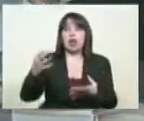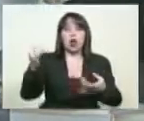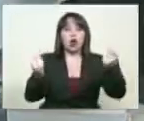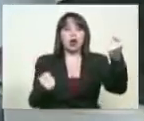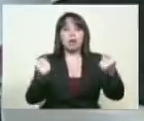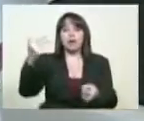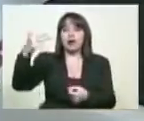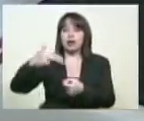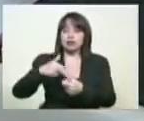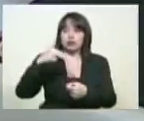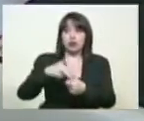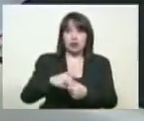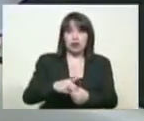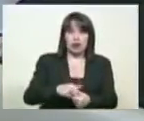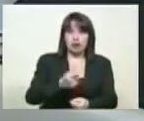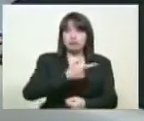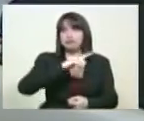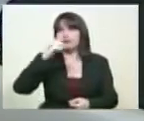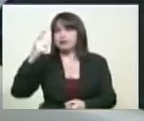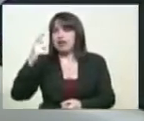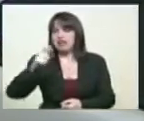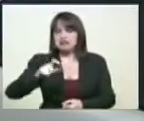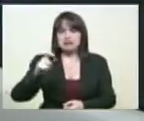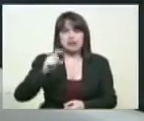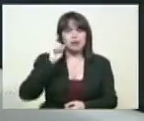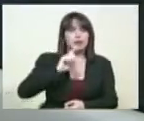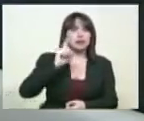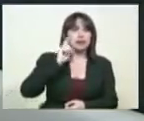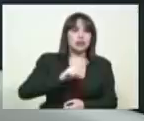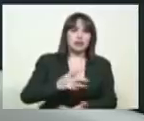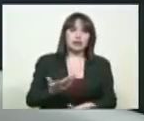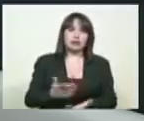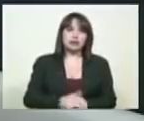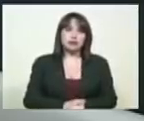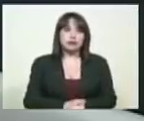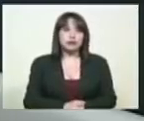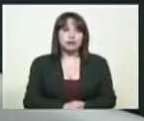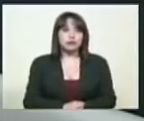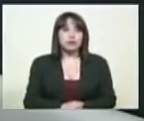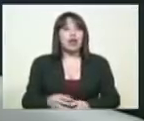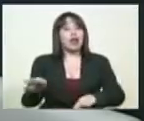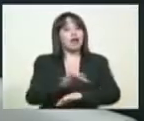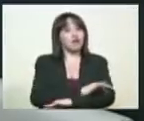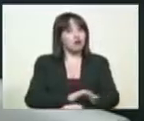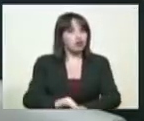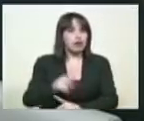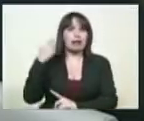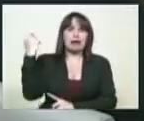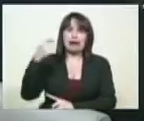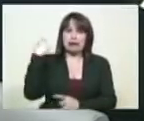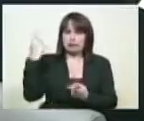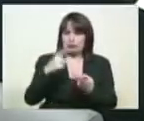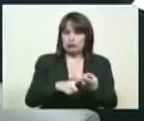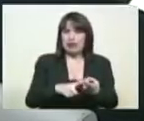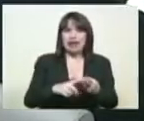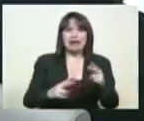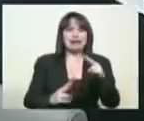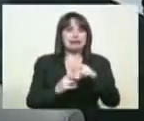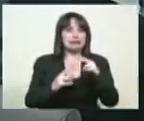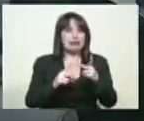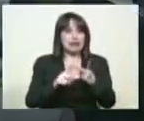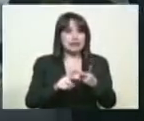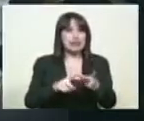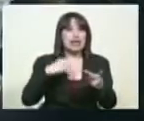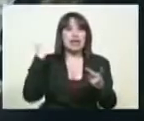y que para tal necesidad y no es verdad sobre todo en la frontera en apuré en el táchira en